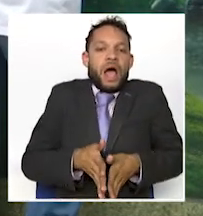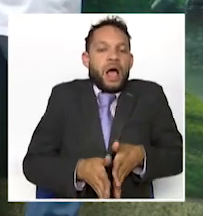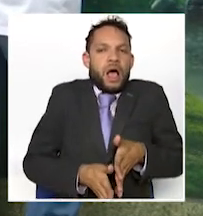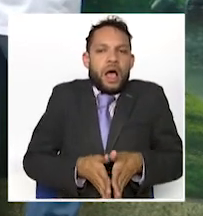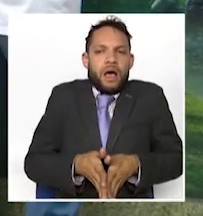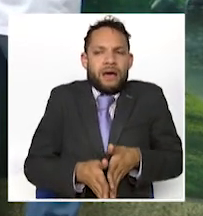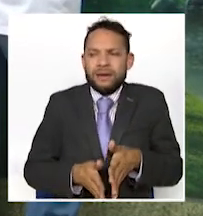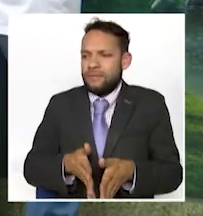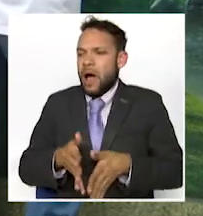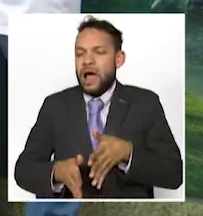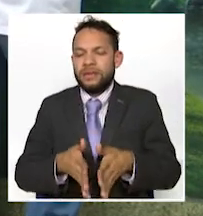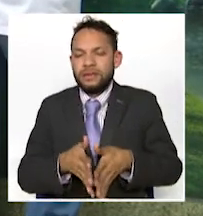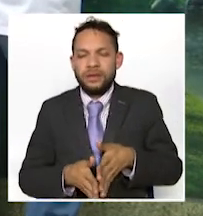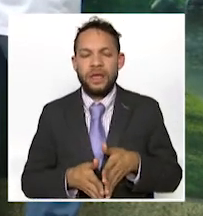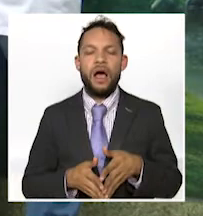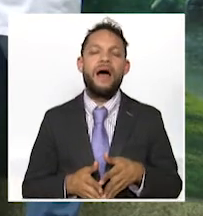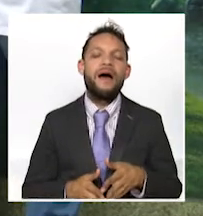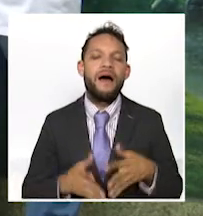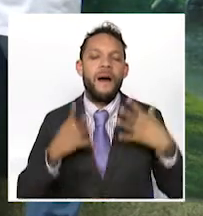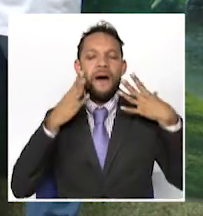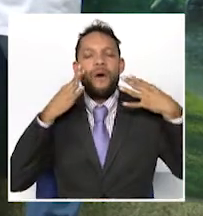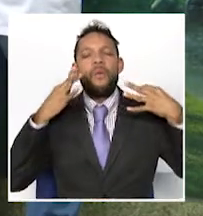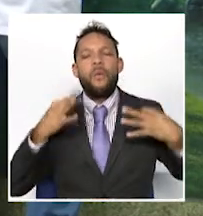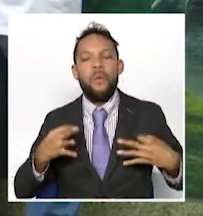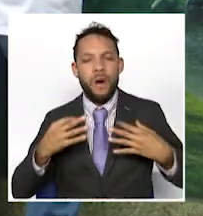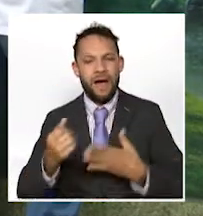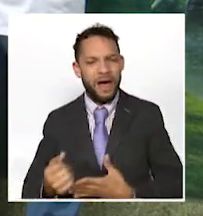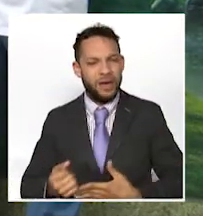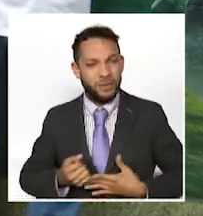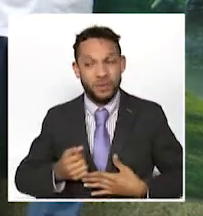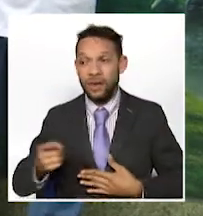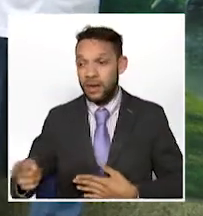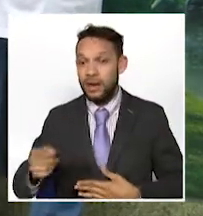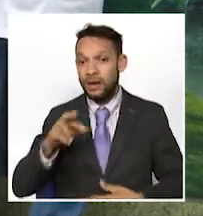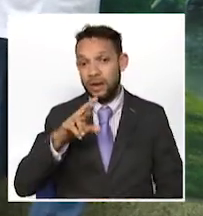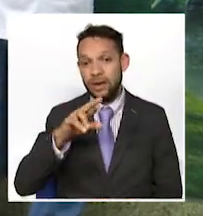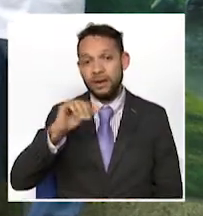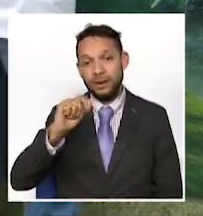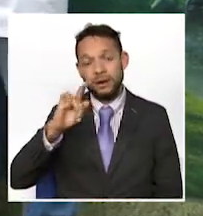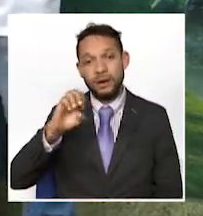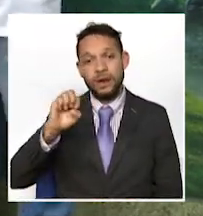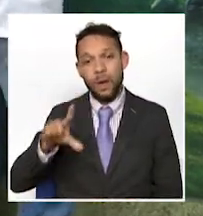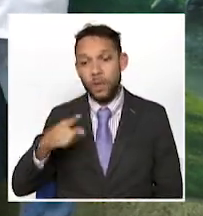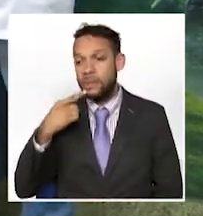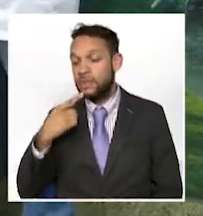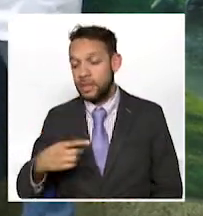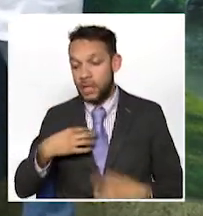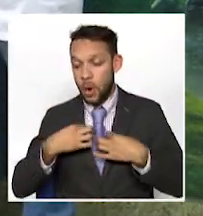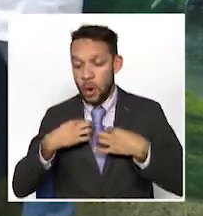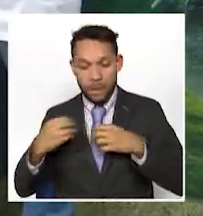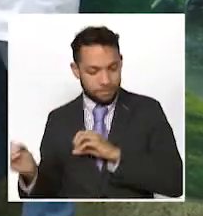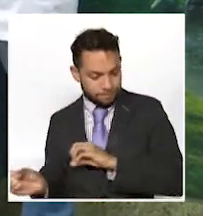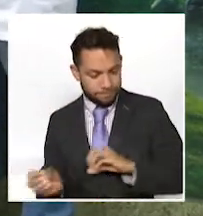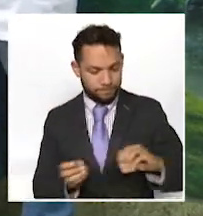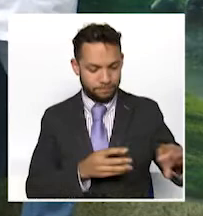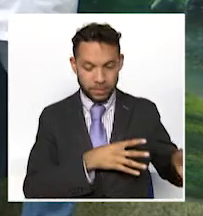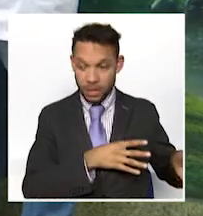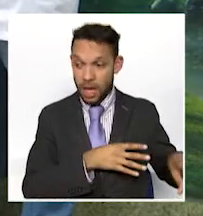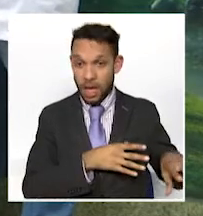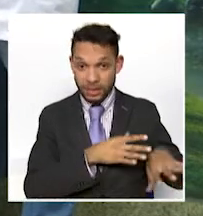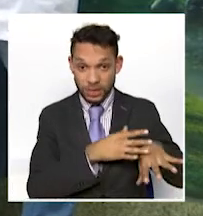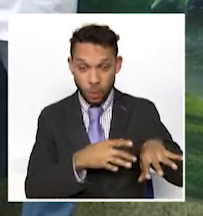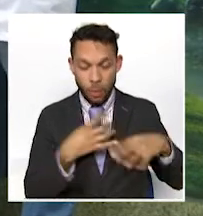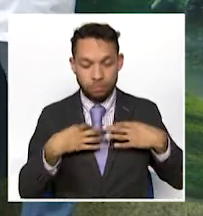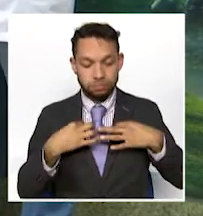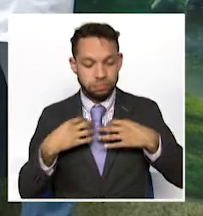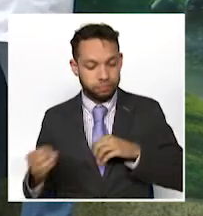la quiropraxia? Porque el doctor Raúl dice a la persona, voltéese, quítese la ropa, miremos todas esas